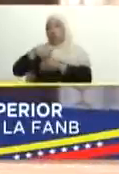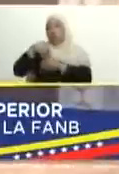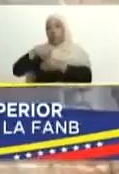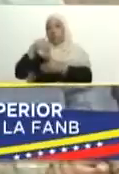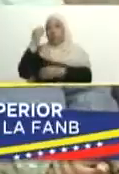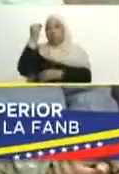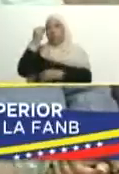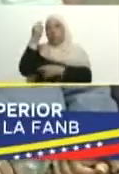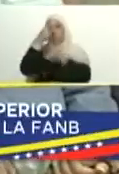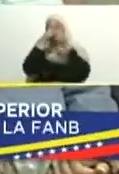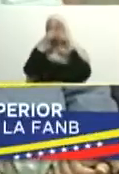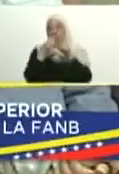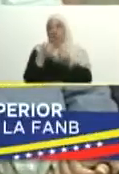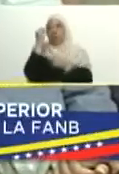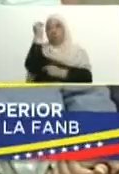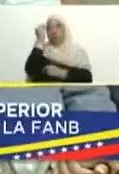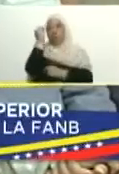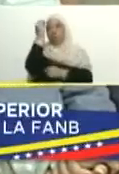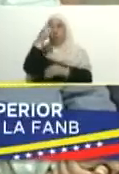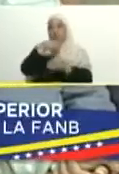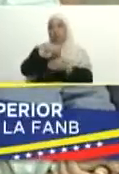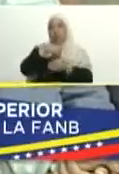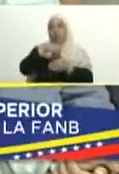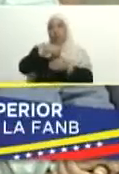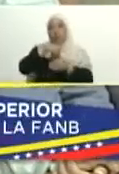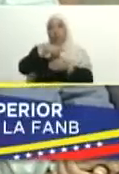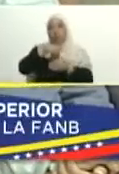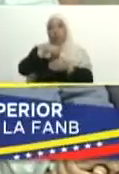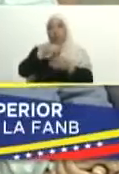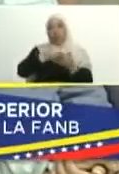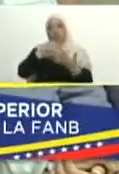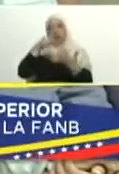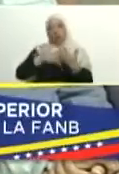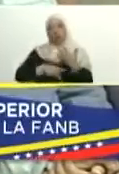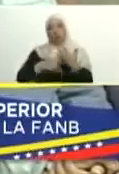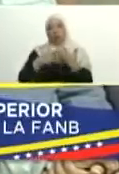que yo escuché de Diosdado en estos días en el programa. Interesante, ¿no?